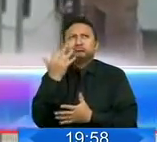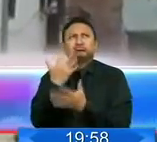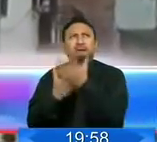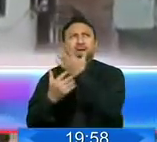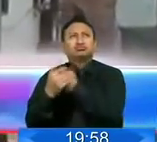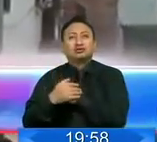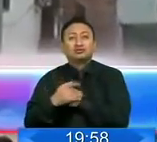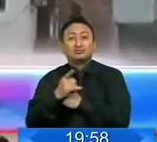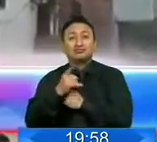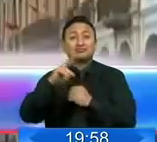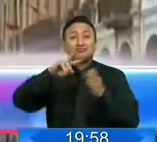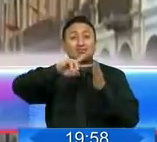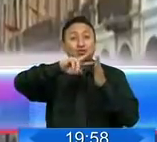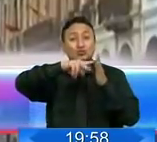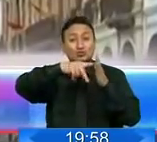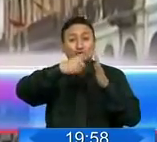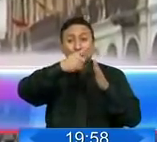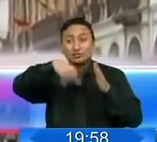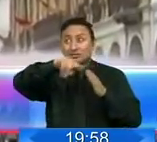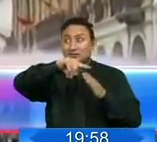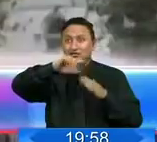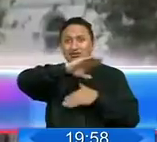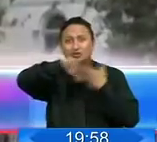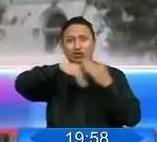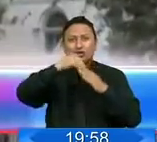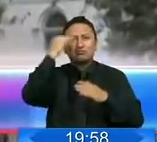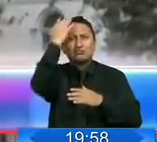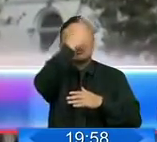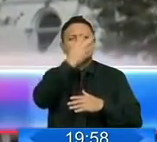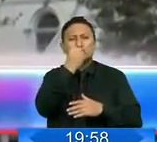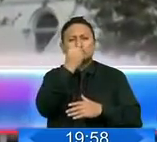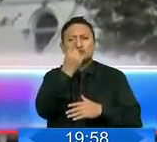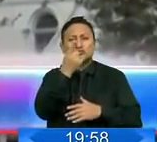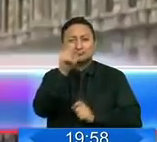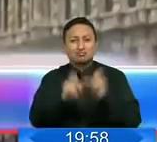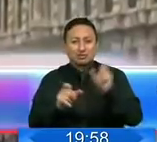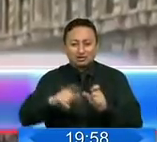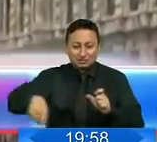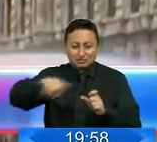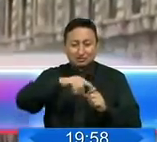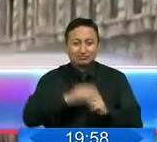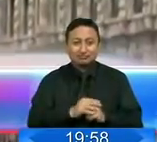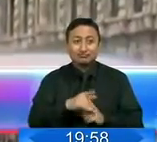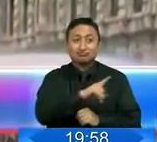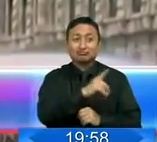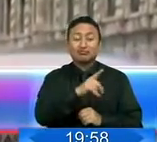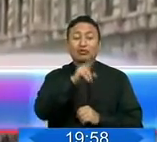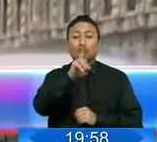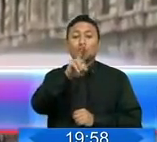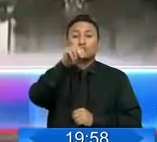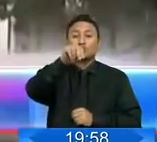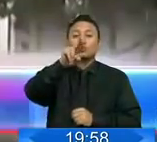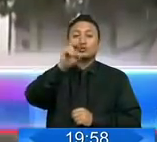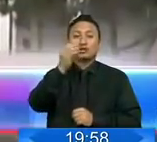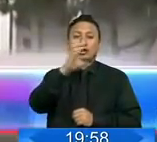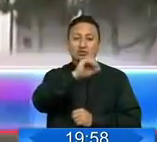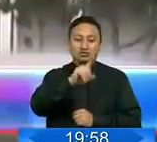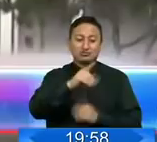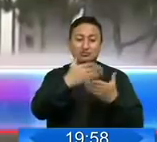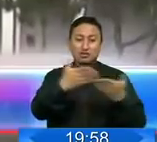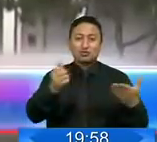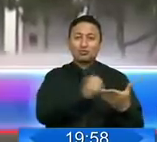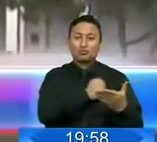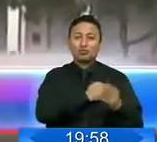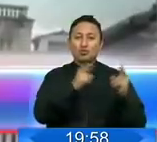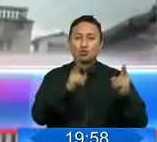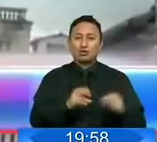paisaje natural para embellecerlo más junto a su gente, lo que hizo que la urbe fuera declarada por la UNESCO como Patrimonio Mundial de la Humanidad el